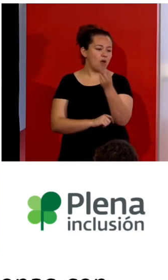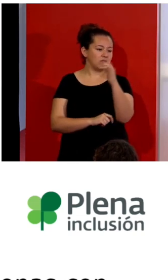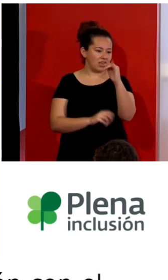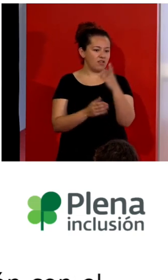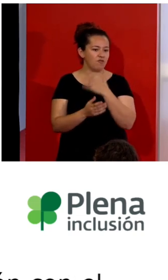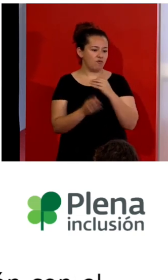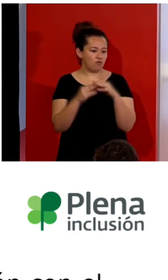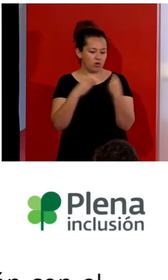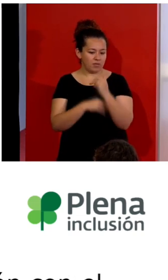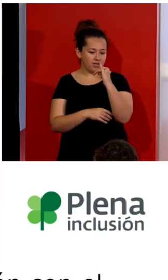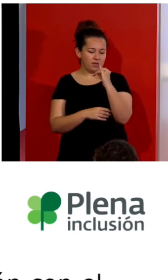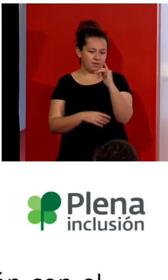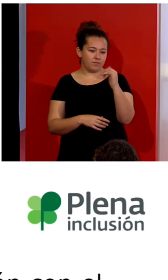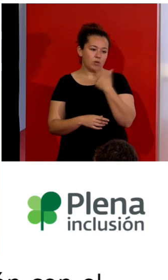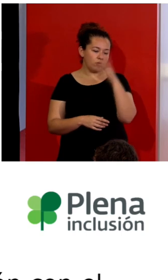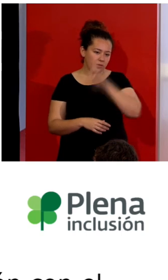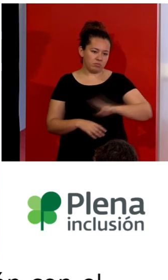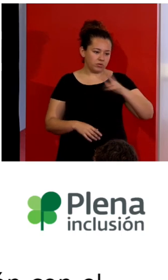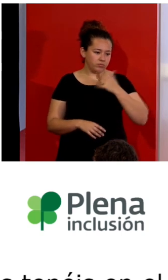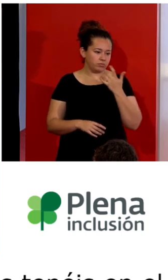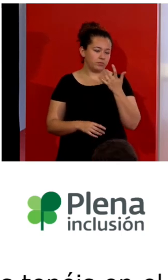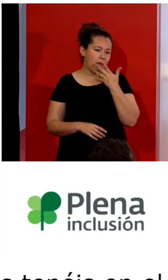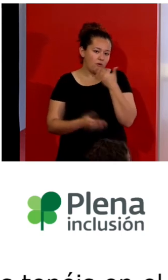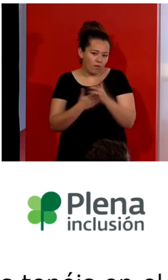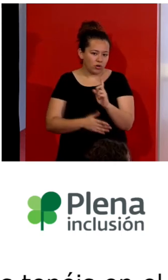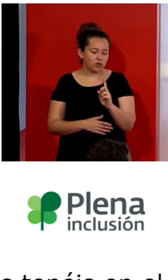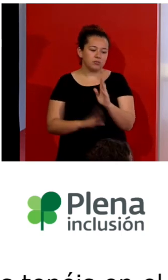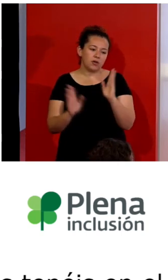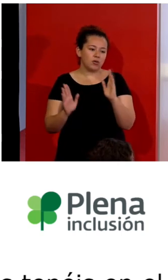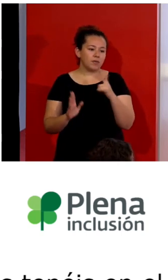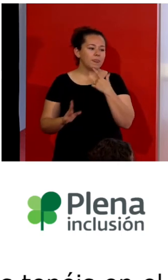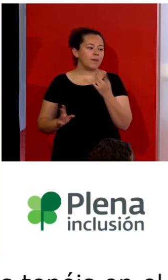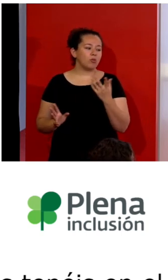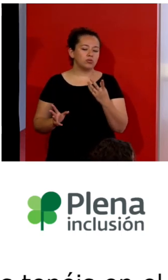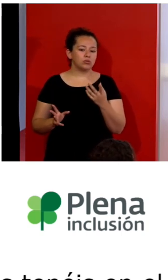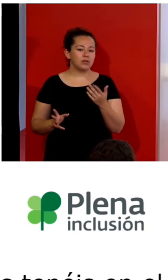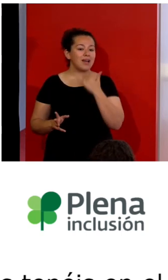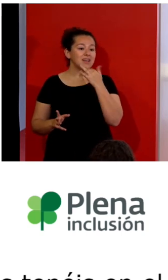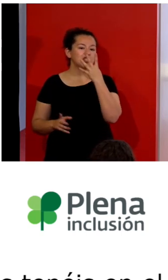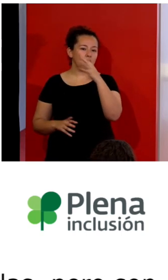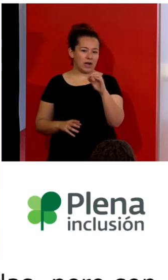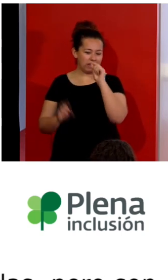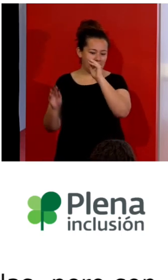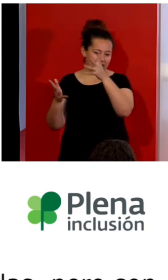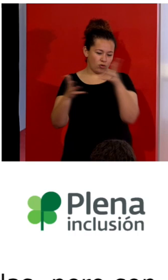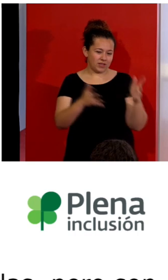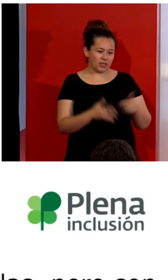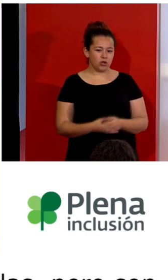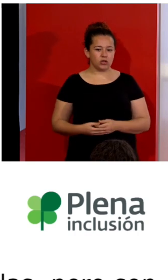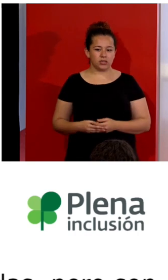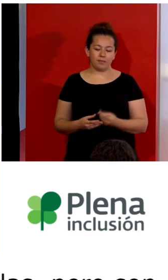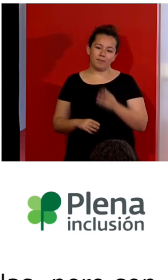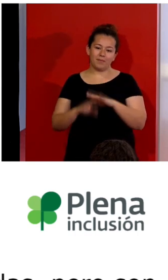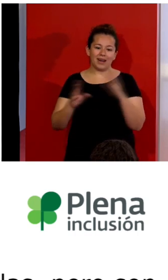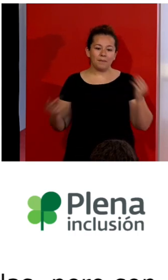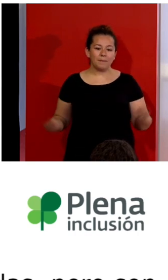solo como ejemplos, y no voy a reiterarlas para no aburriros. Pero digamos que son casi 40 recomendaciones de mejora